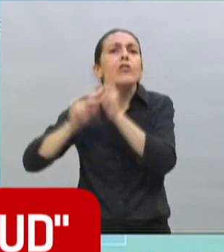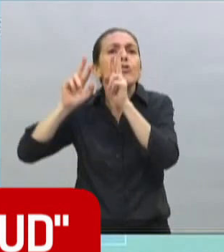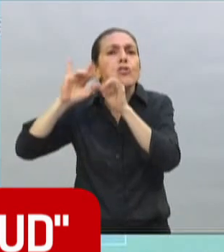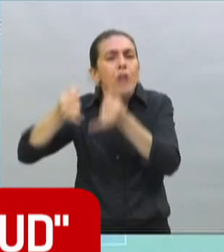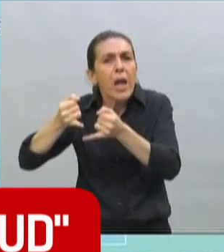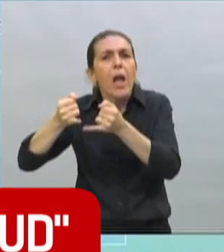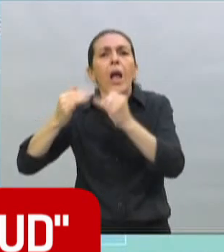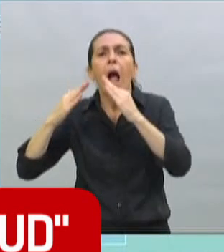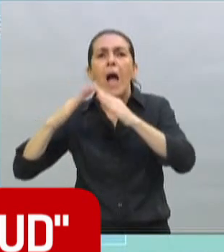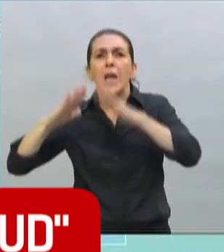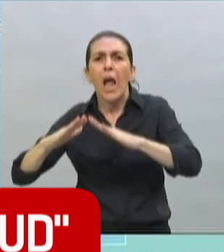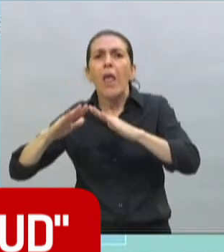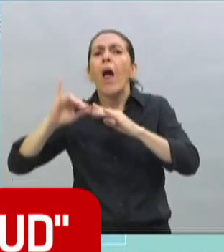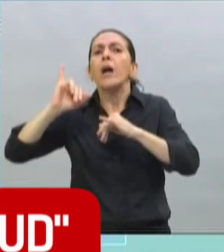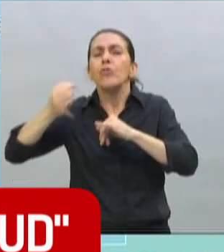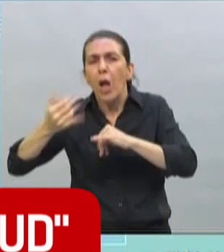permanecer cerradas.